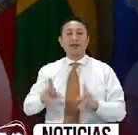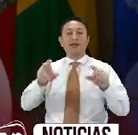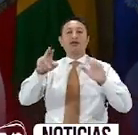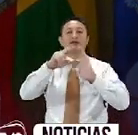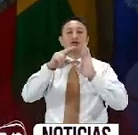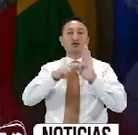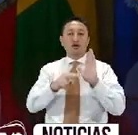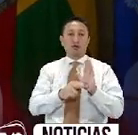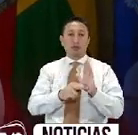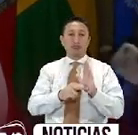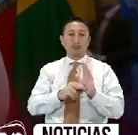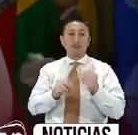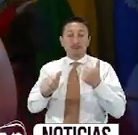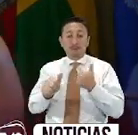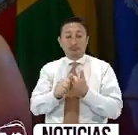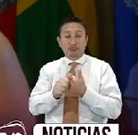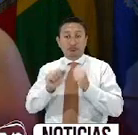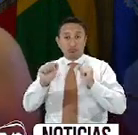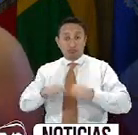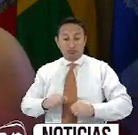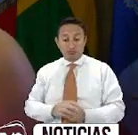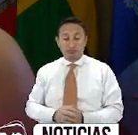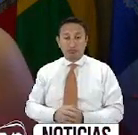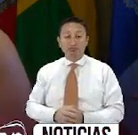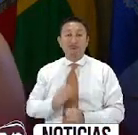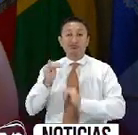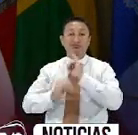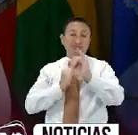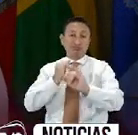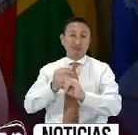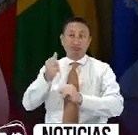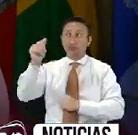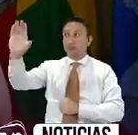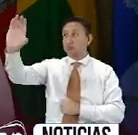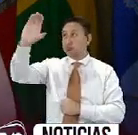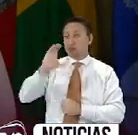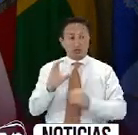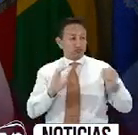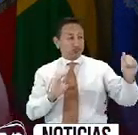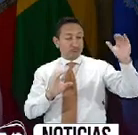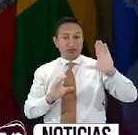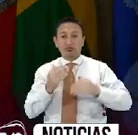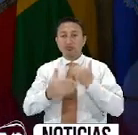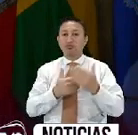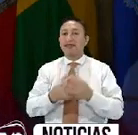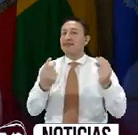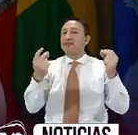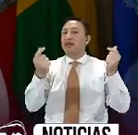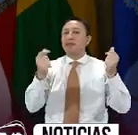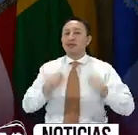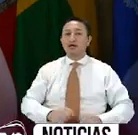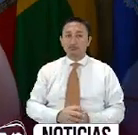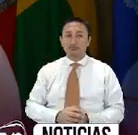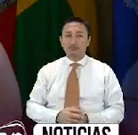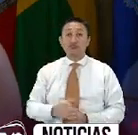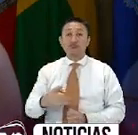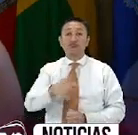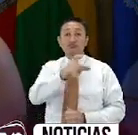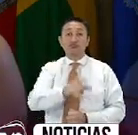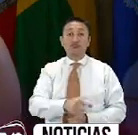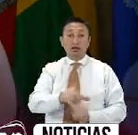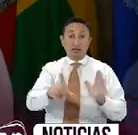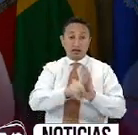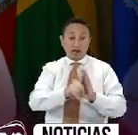normativo que a mediano plazo nos permita atraer inversión con procedimientos que sean más cortos, más ágiles, que brinden seguridad